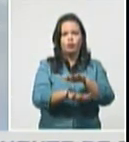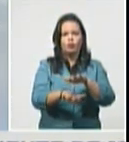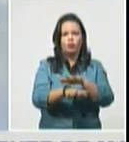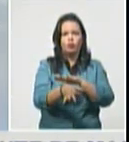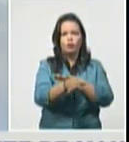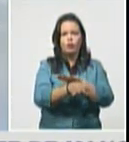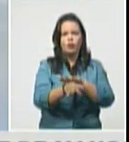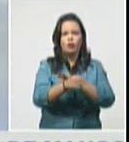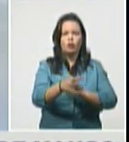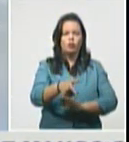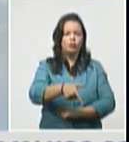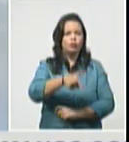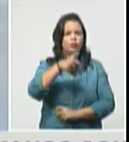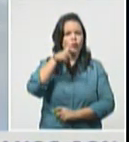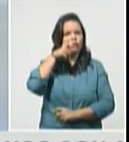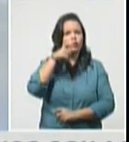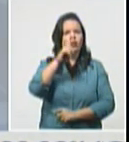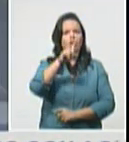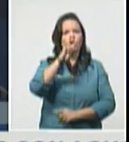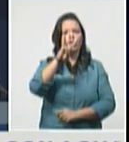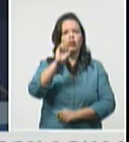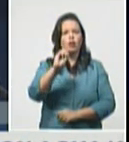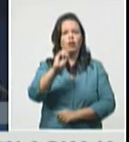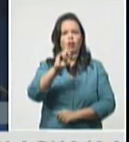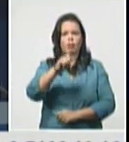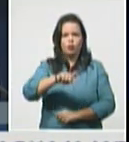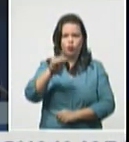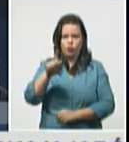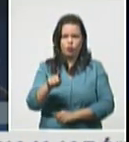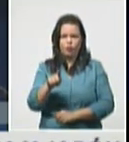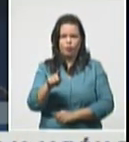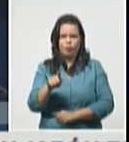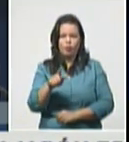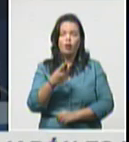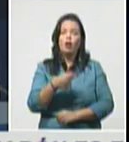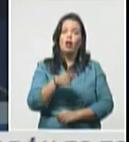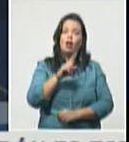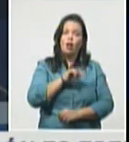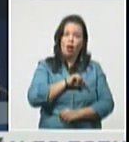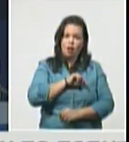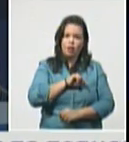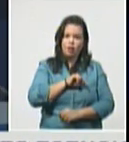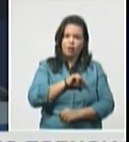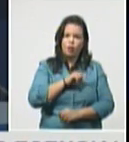especialistas 130 personas. Ayer se procesaron